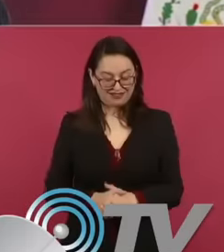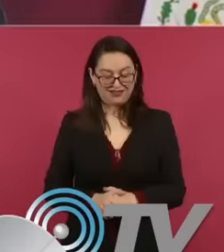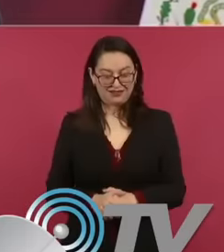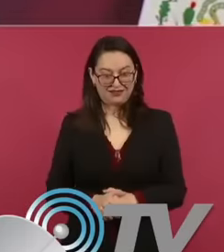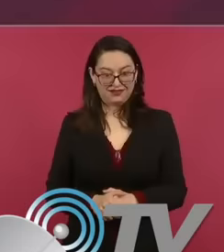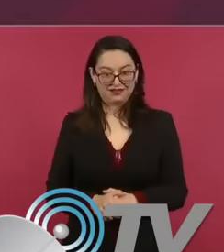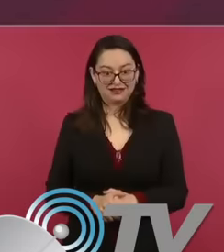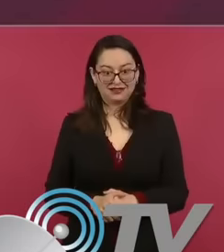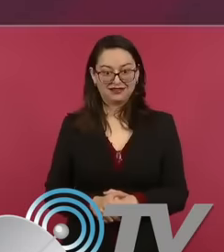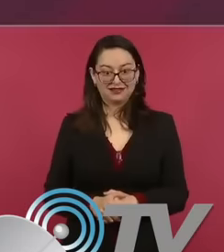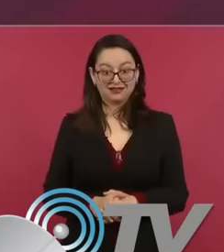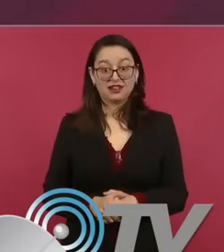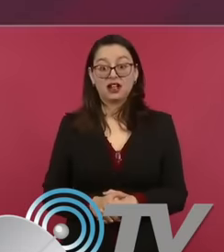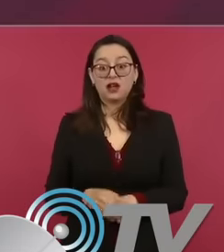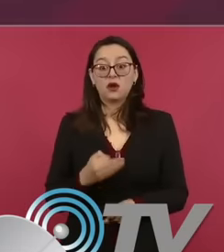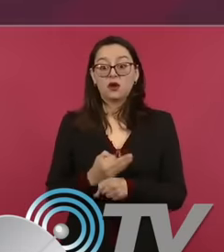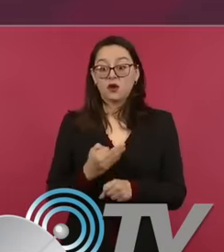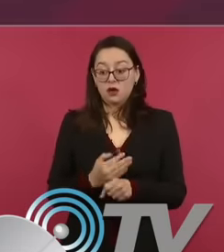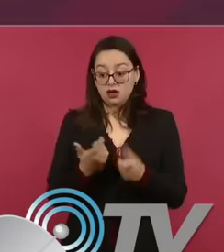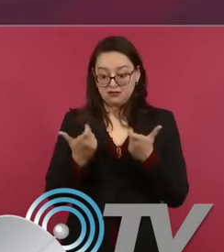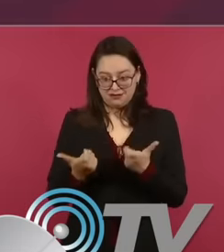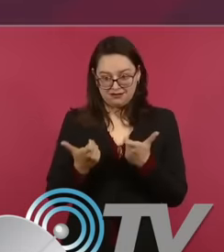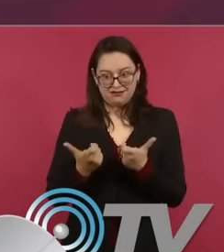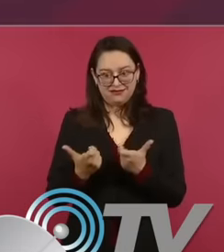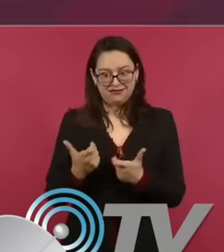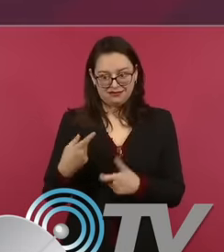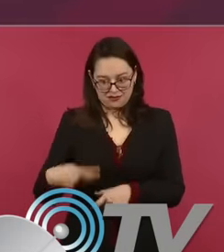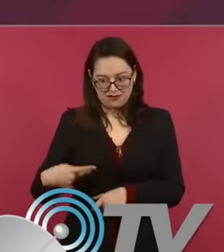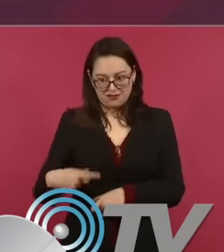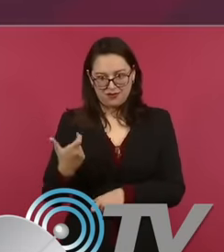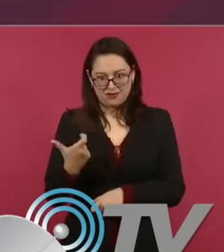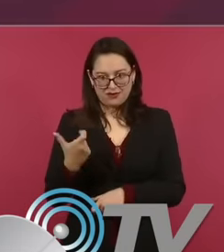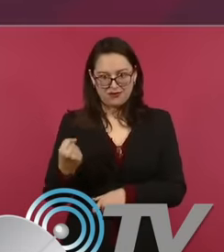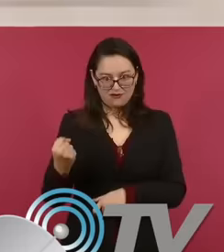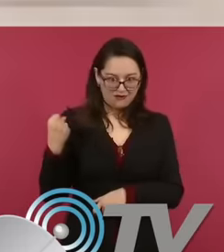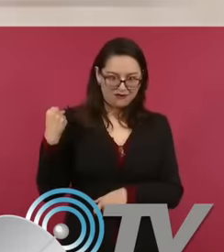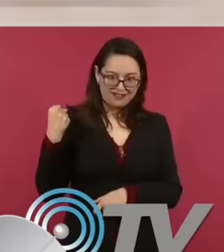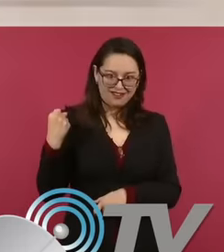¿Ya vieron cómo está el peso? Ya volvió.